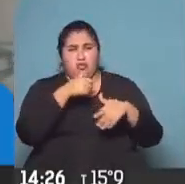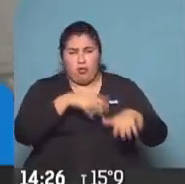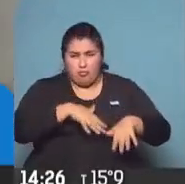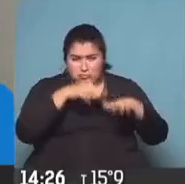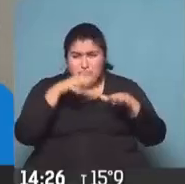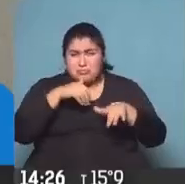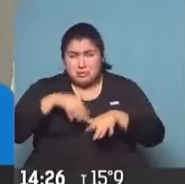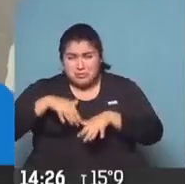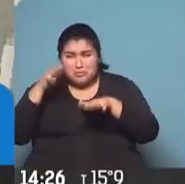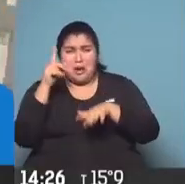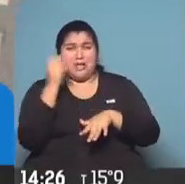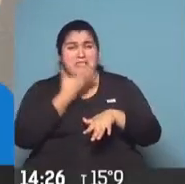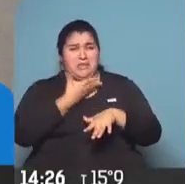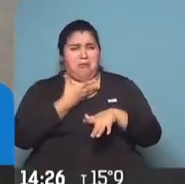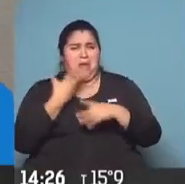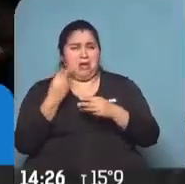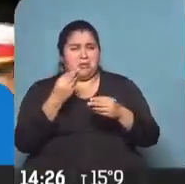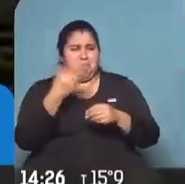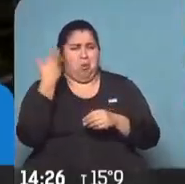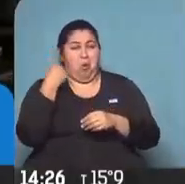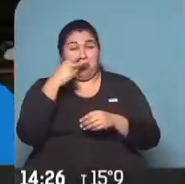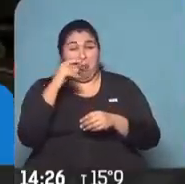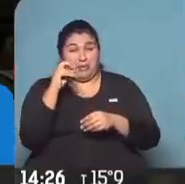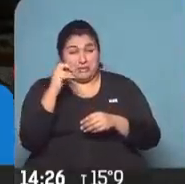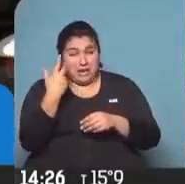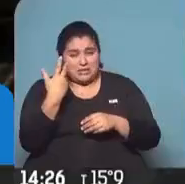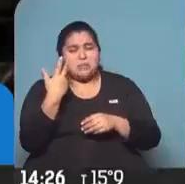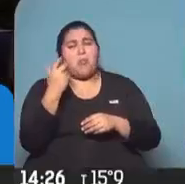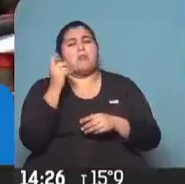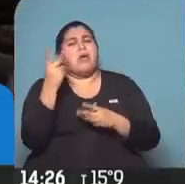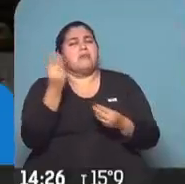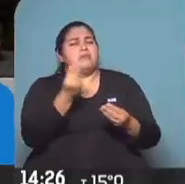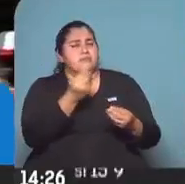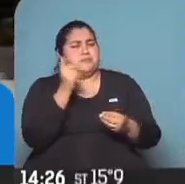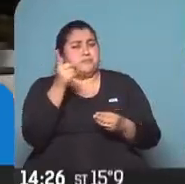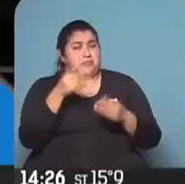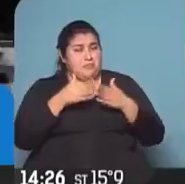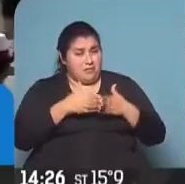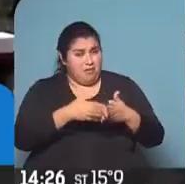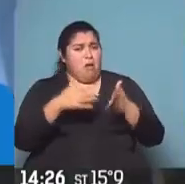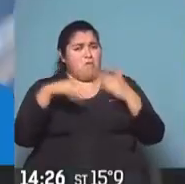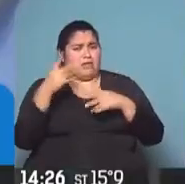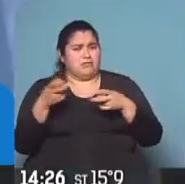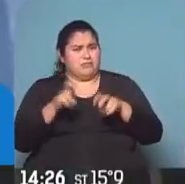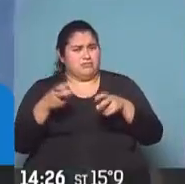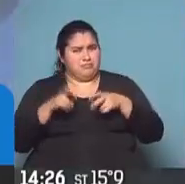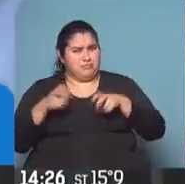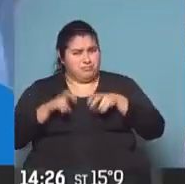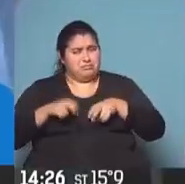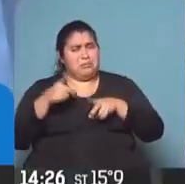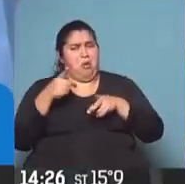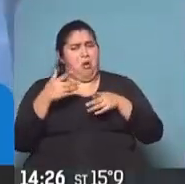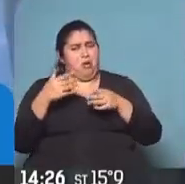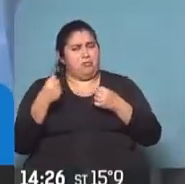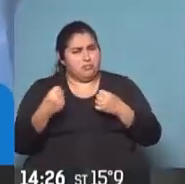por la ciudad de santa fe en el año 2003 estas lanchas poseen gran capacidad de juego y desarrollan velocidades